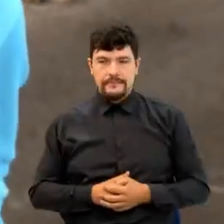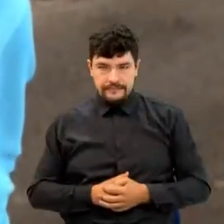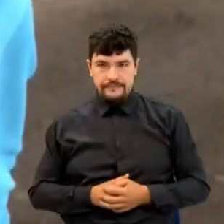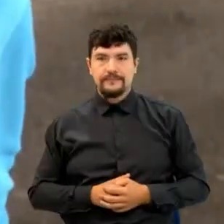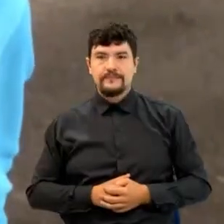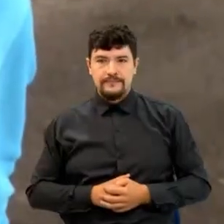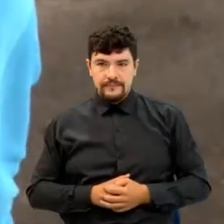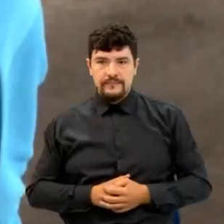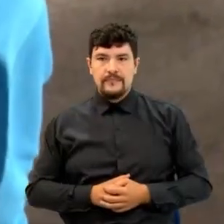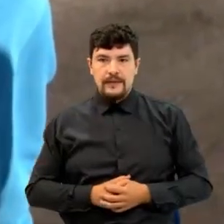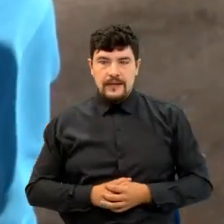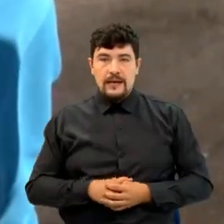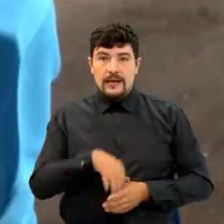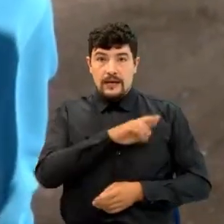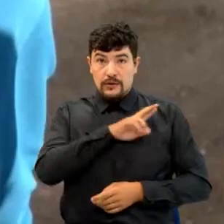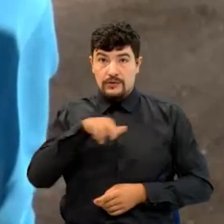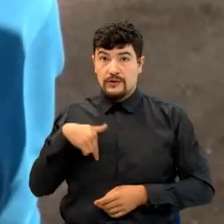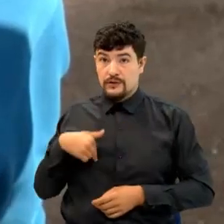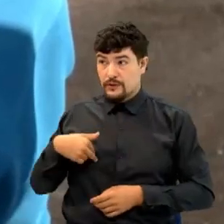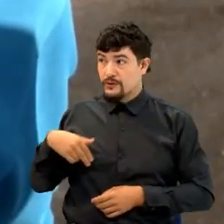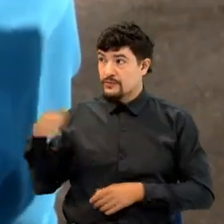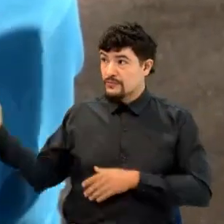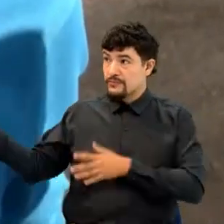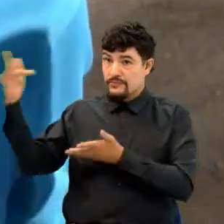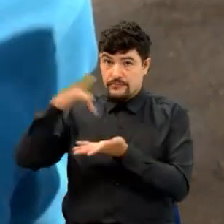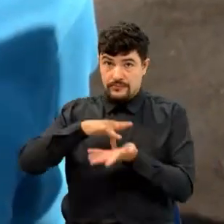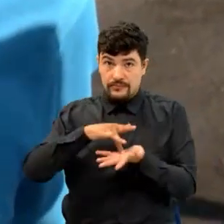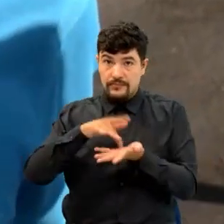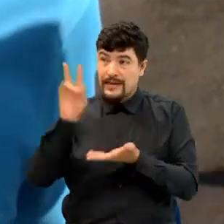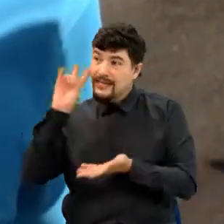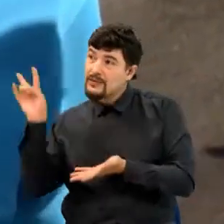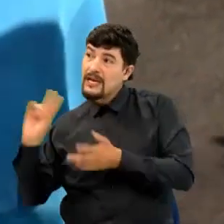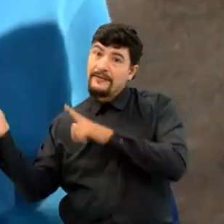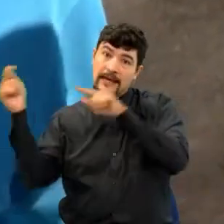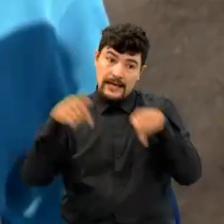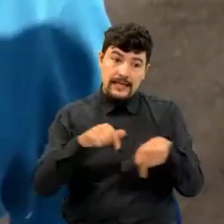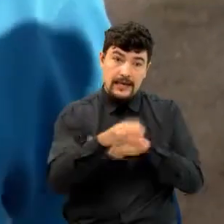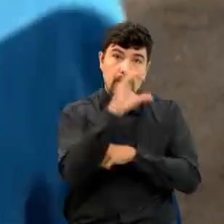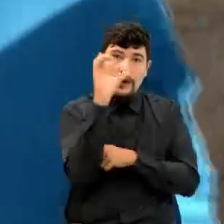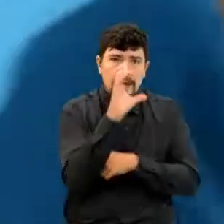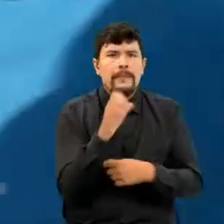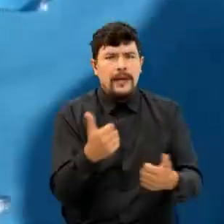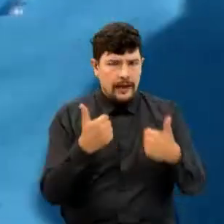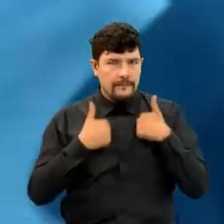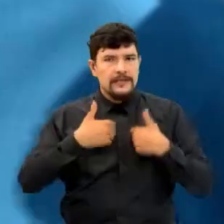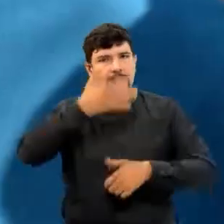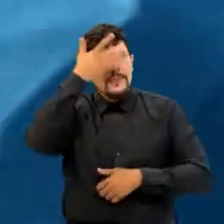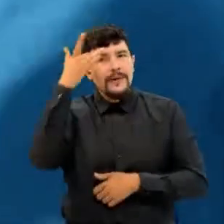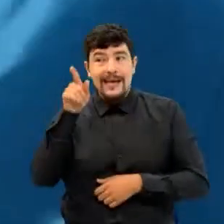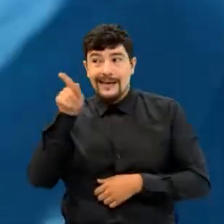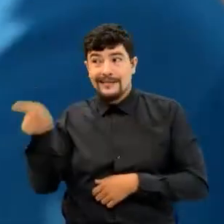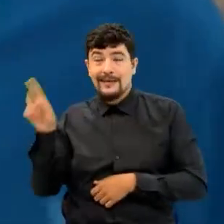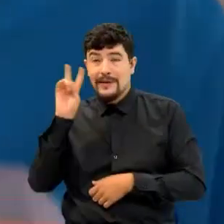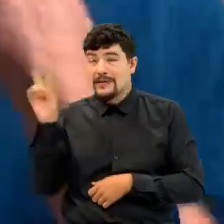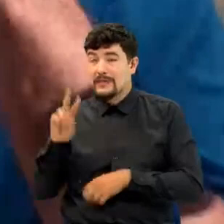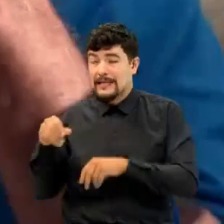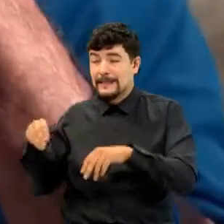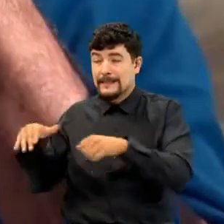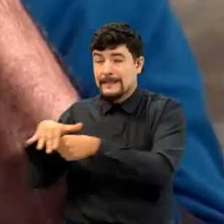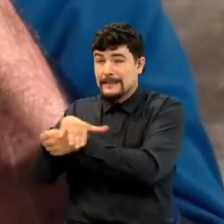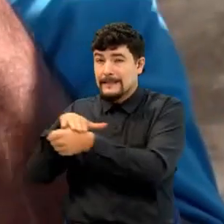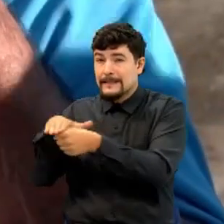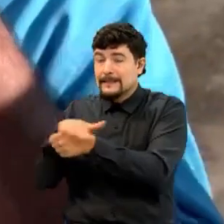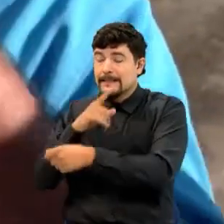A nosotros, por ejemplo, que venimos de Venezuela, nos beneficia, ¿no? Tenemos que decir que nos beneficia porque tenemos una situación en el país